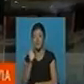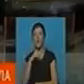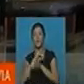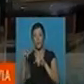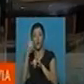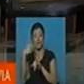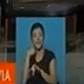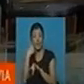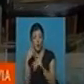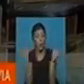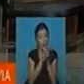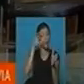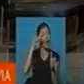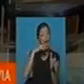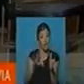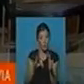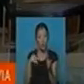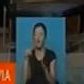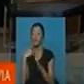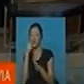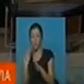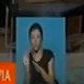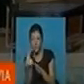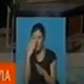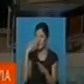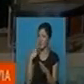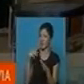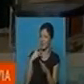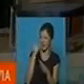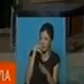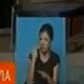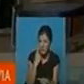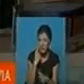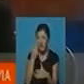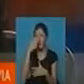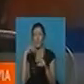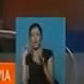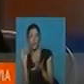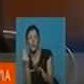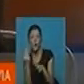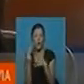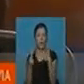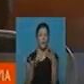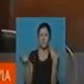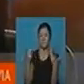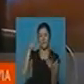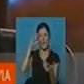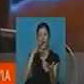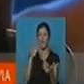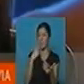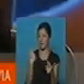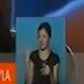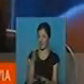hijo con el presidente, que había muerto. Después se dijo que el niño estaba vivo, se vuelve a decir que murió. El presidente parece que en realidad fue